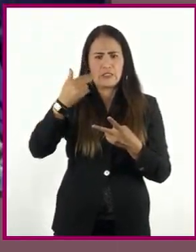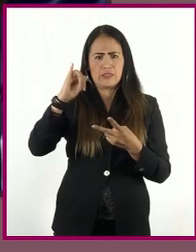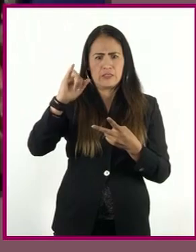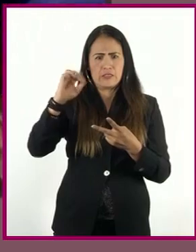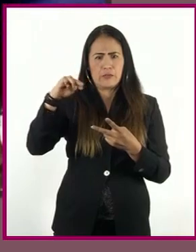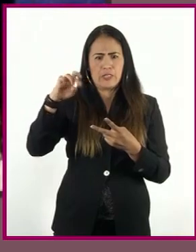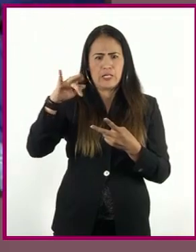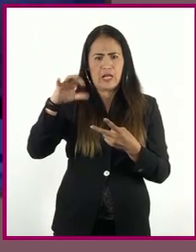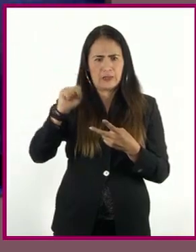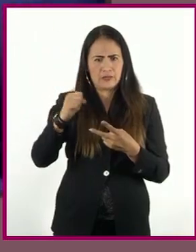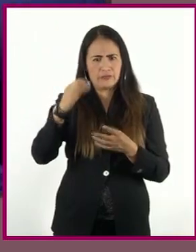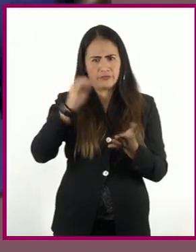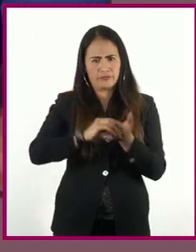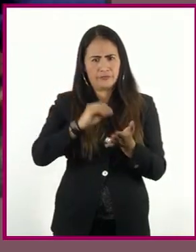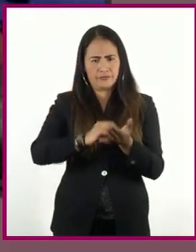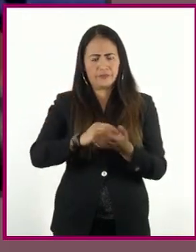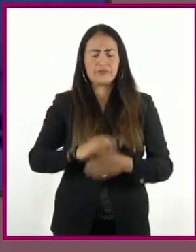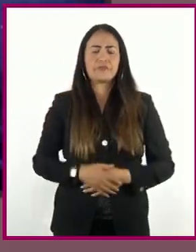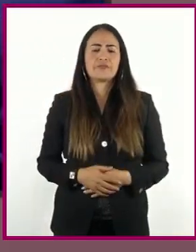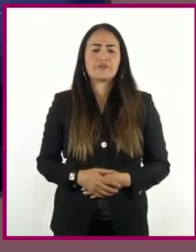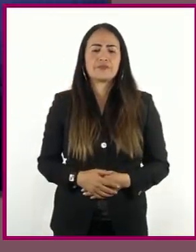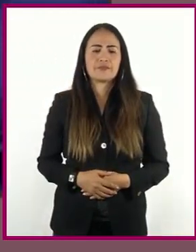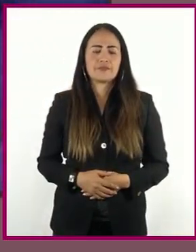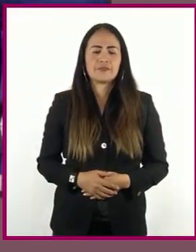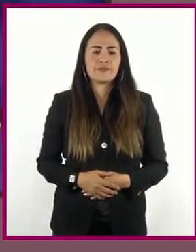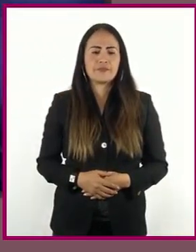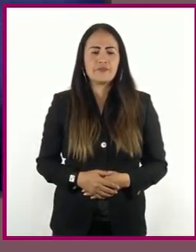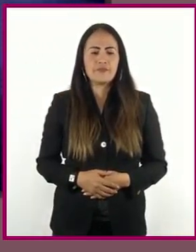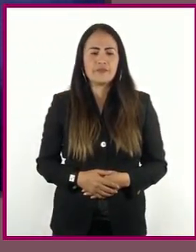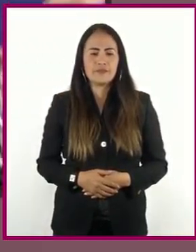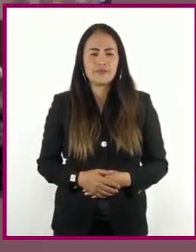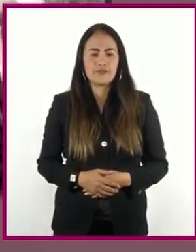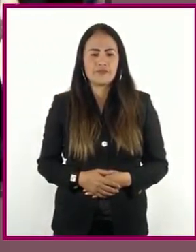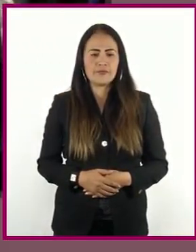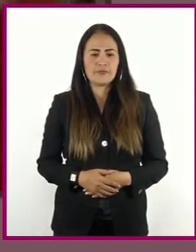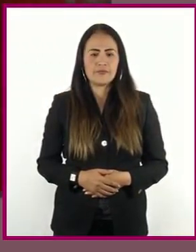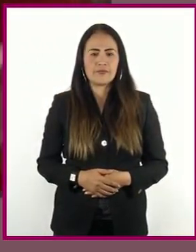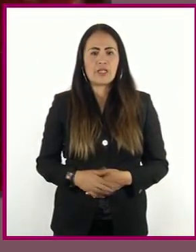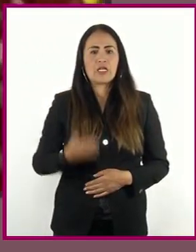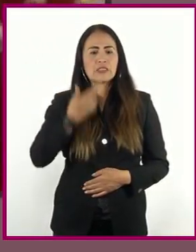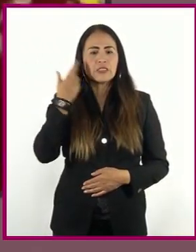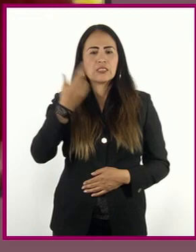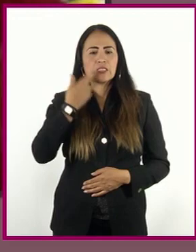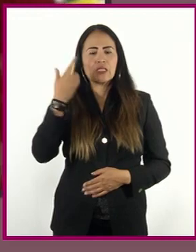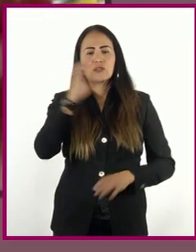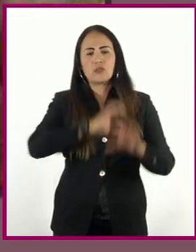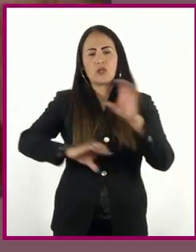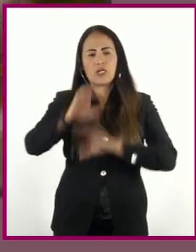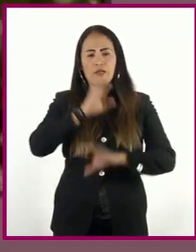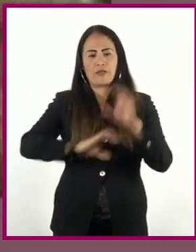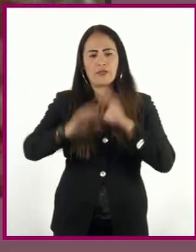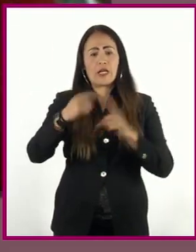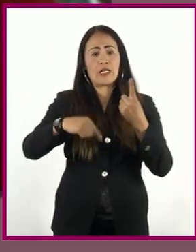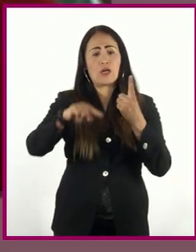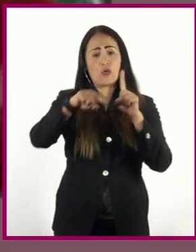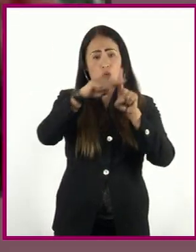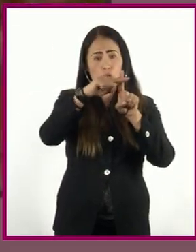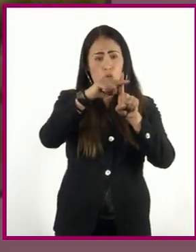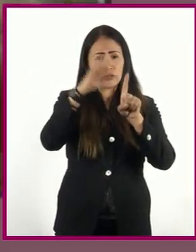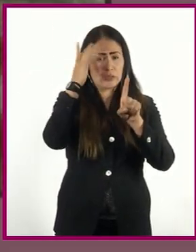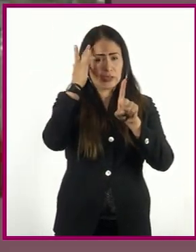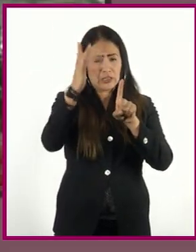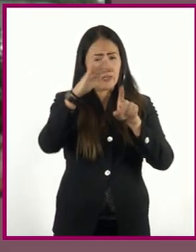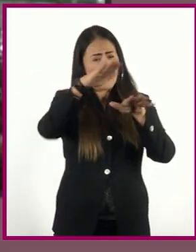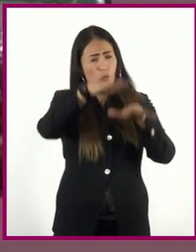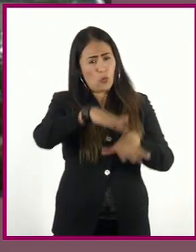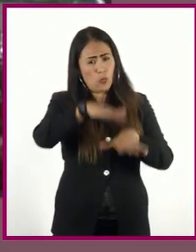Padrecito y madre tendrán aquí. Padrecito y madre ya vino el ausente. Padre. La adoración a la Santa Cruz es una de las